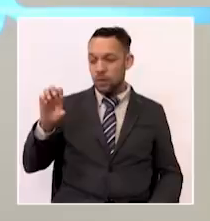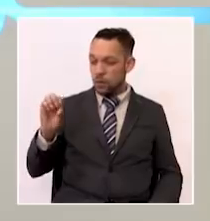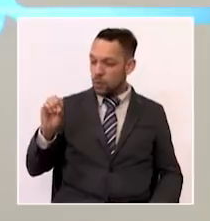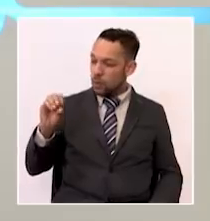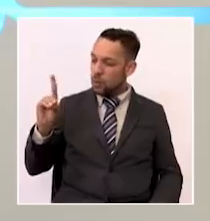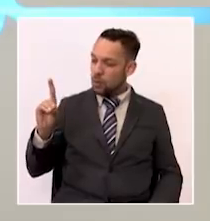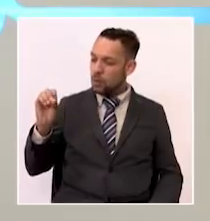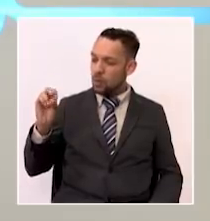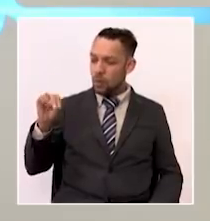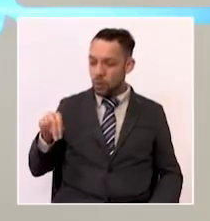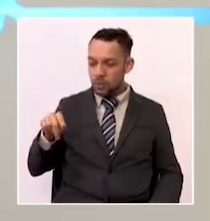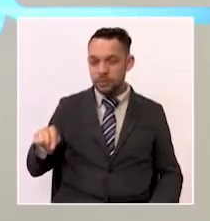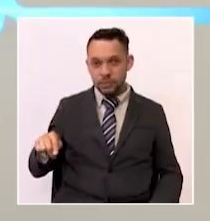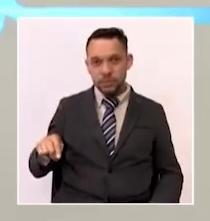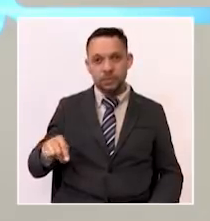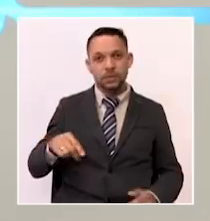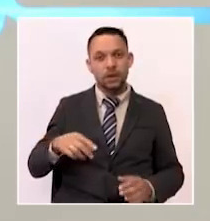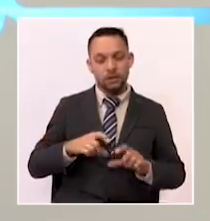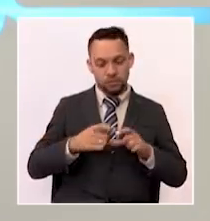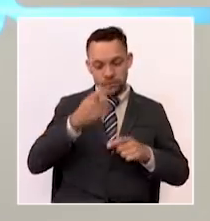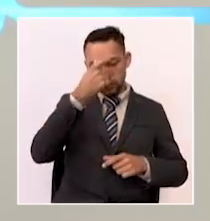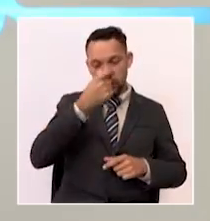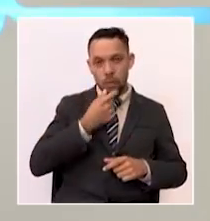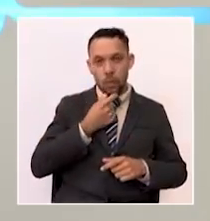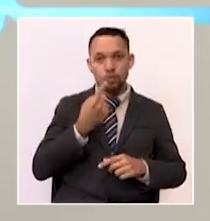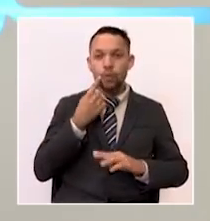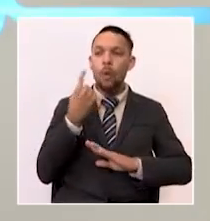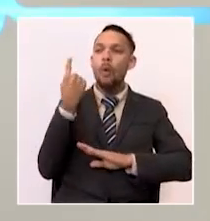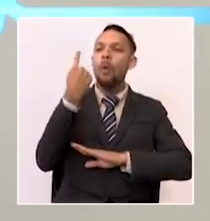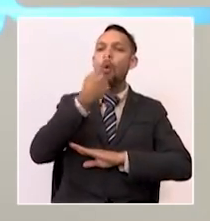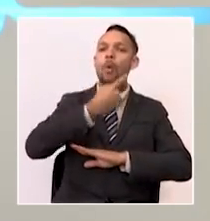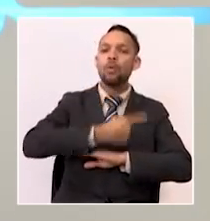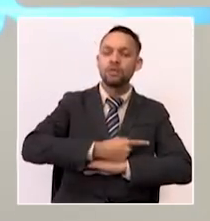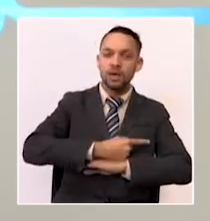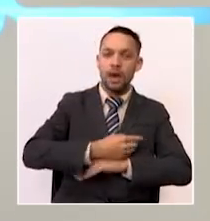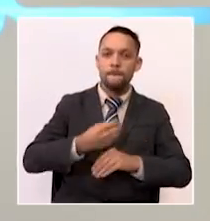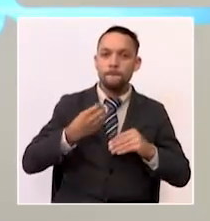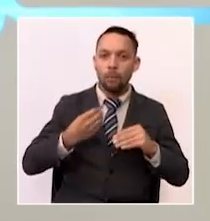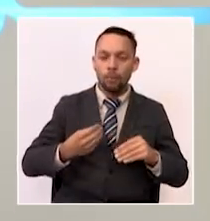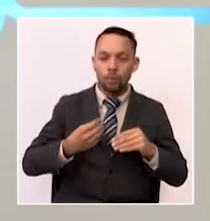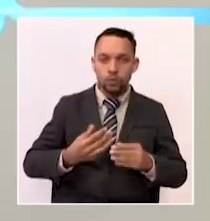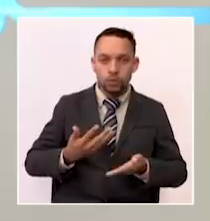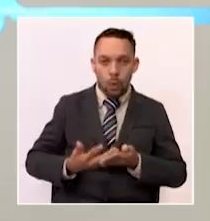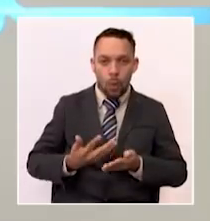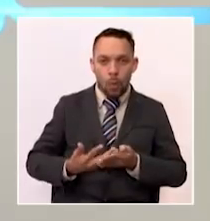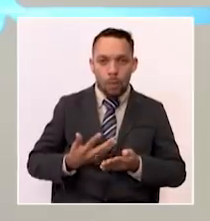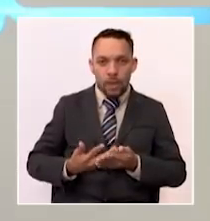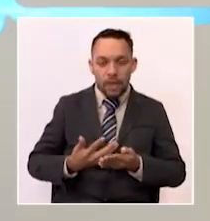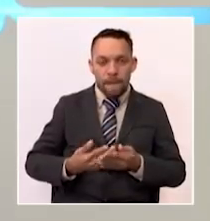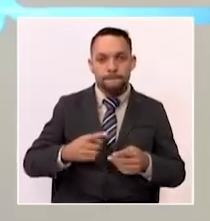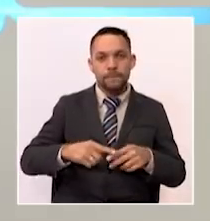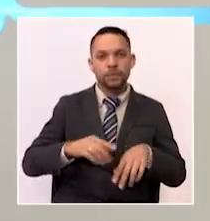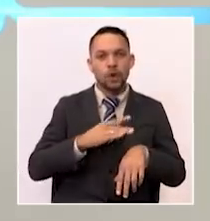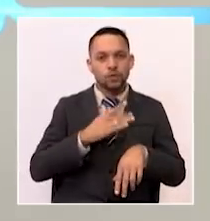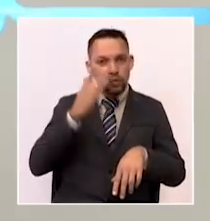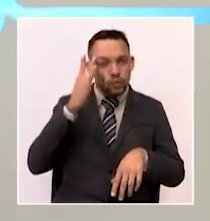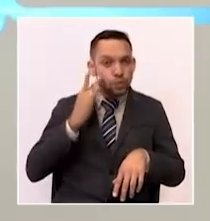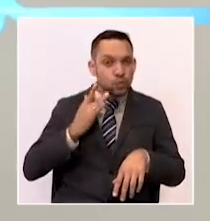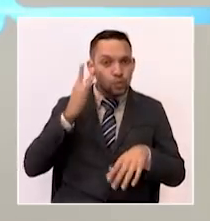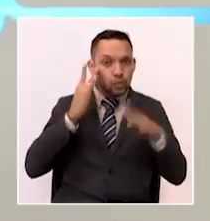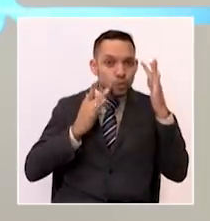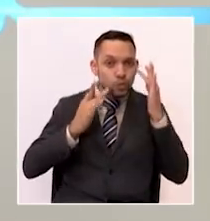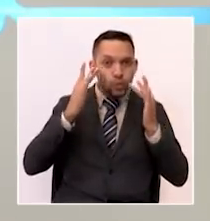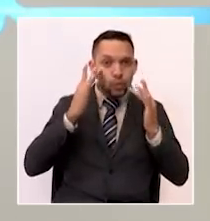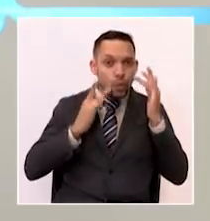utilizan muchas veces, o yo me dejo un solo protector para todo el día, acumulo humedad, sudoración y secreciones normales de la